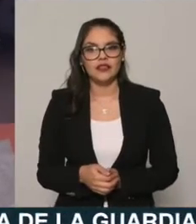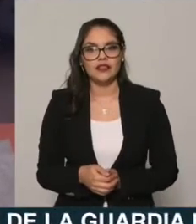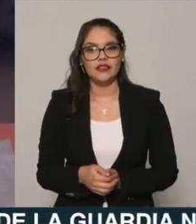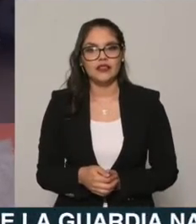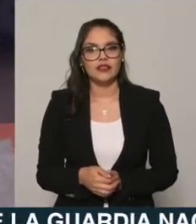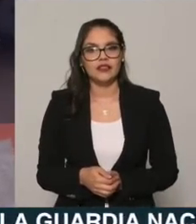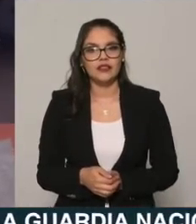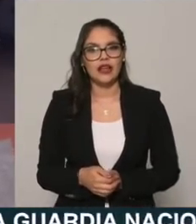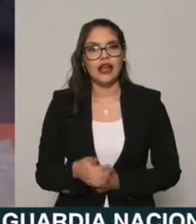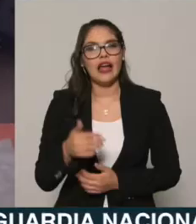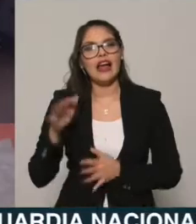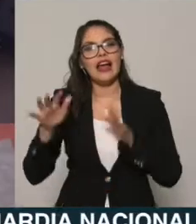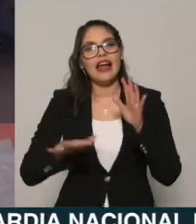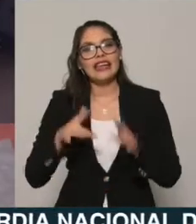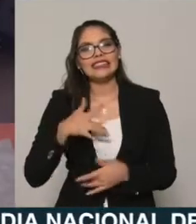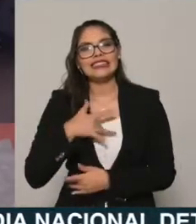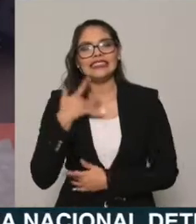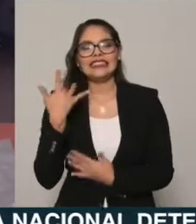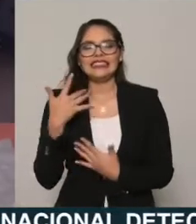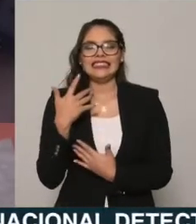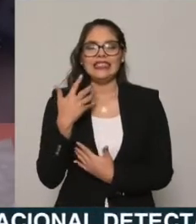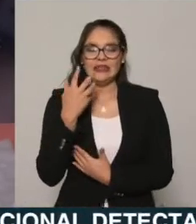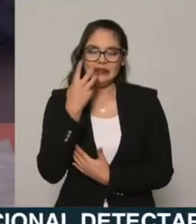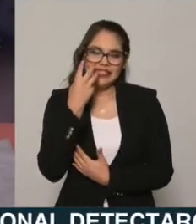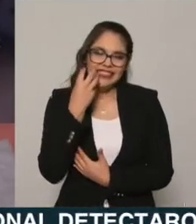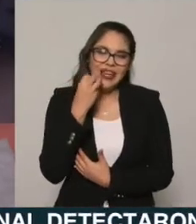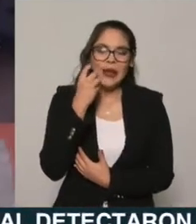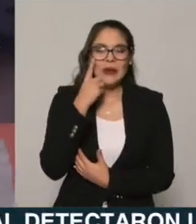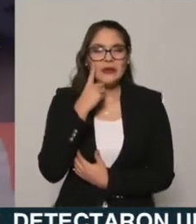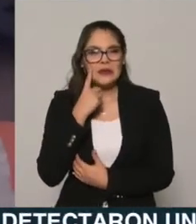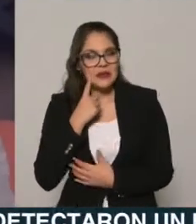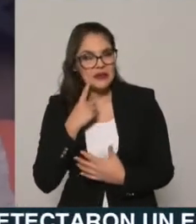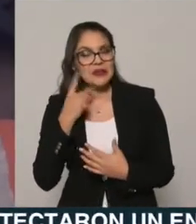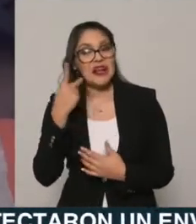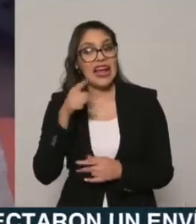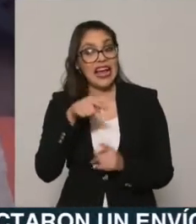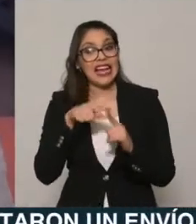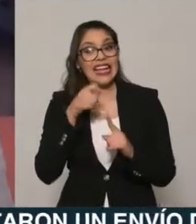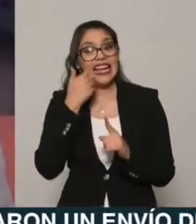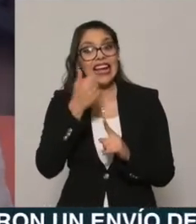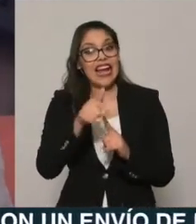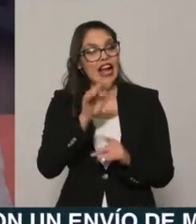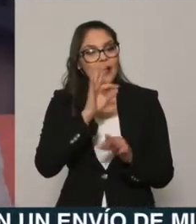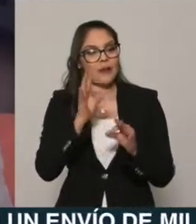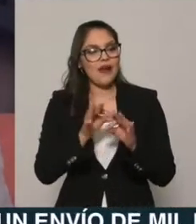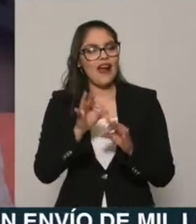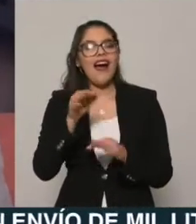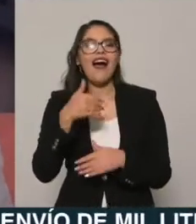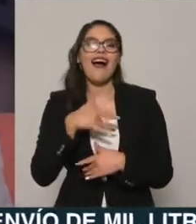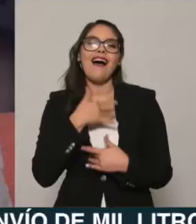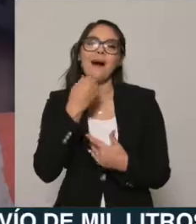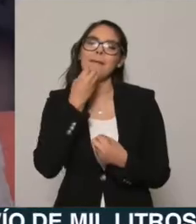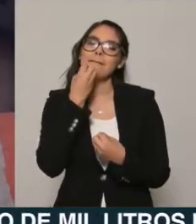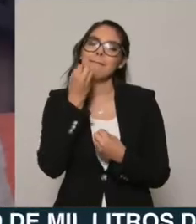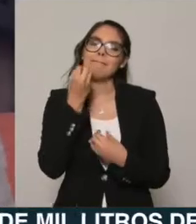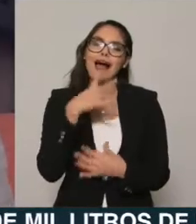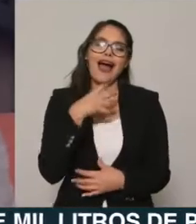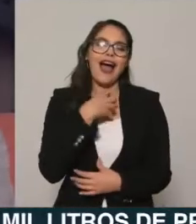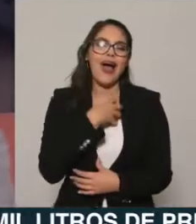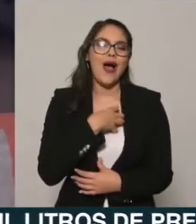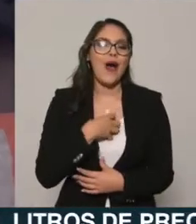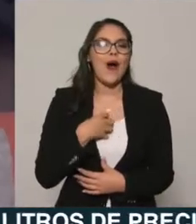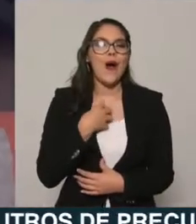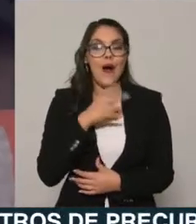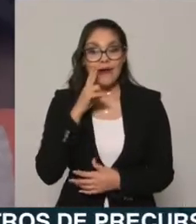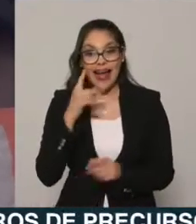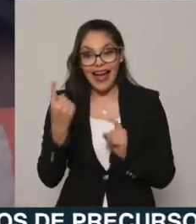vez por ahí una lágrima, pero lo que buscamos es realmente que salgan de ahí felices y con muchas ganas de abrazar